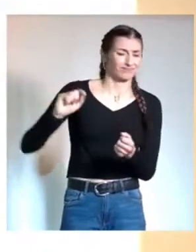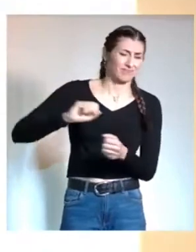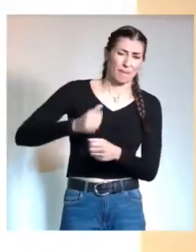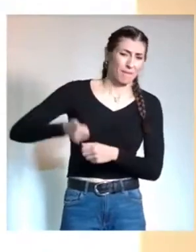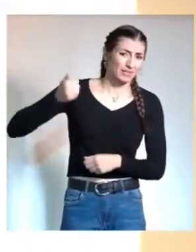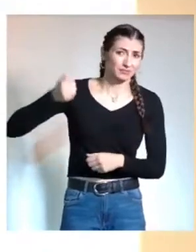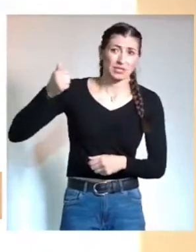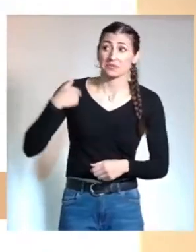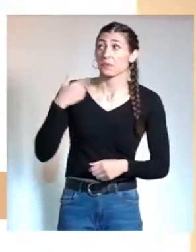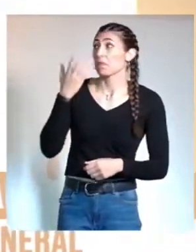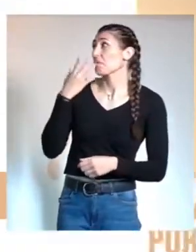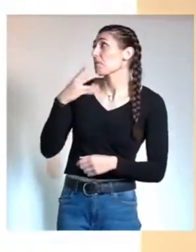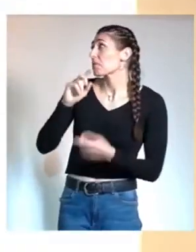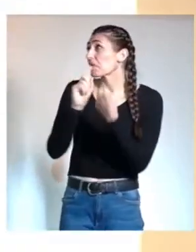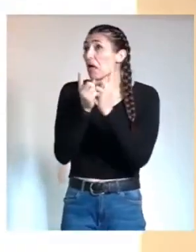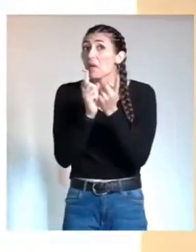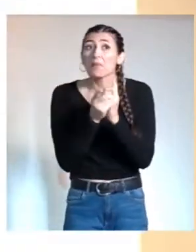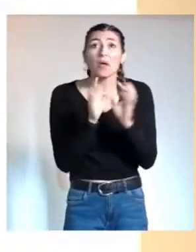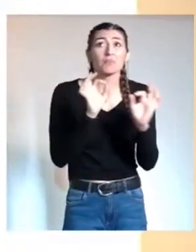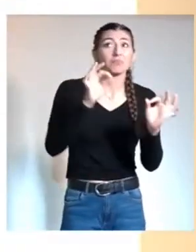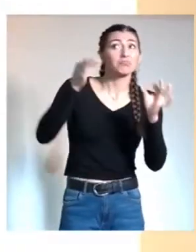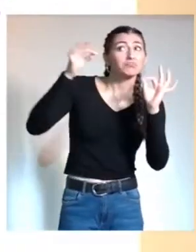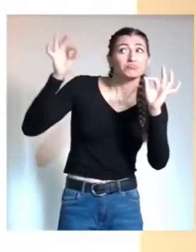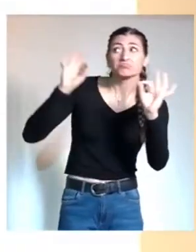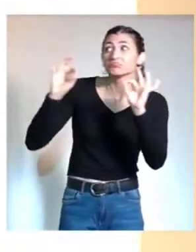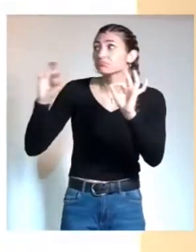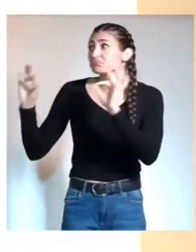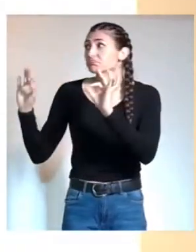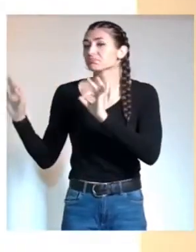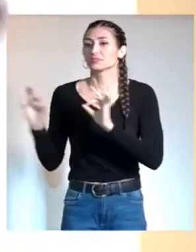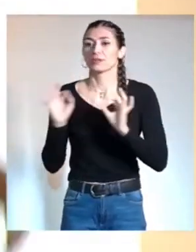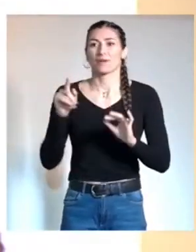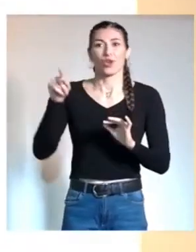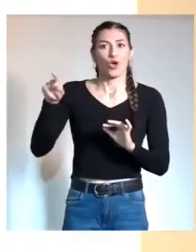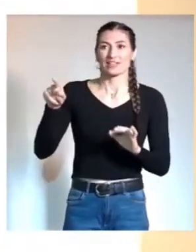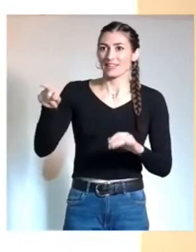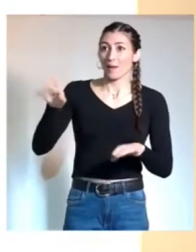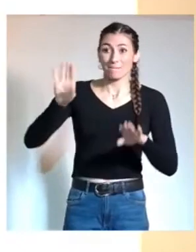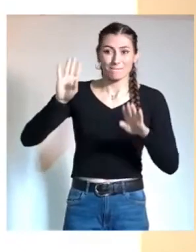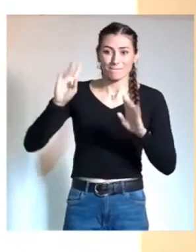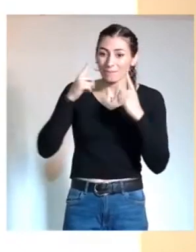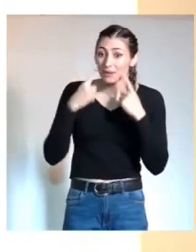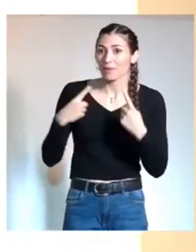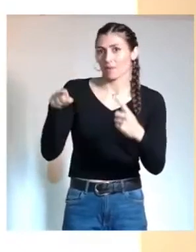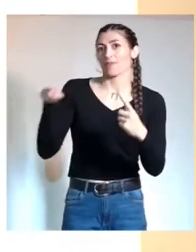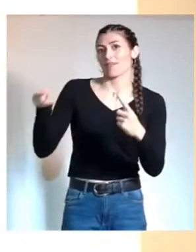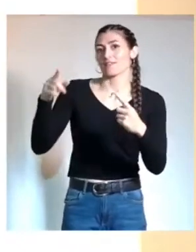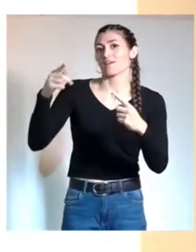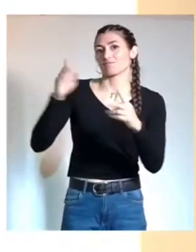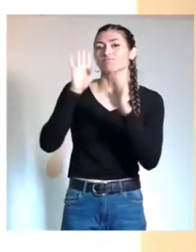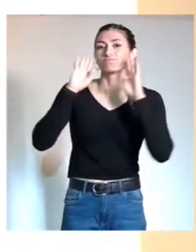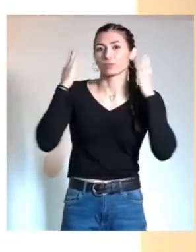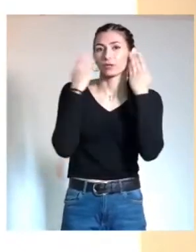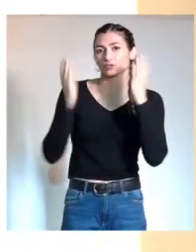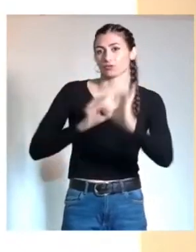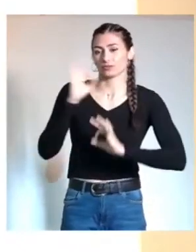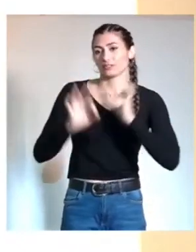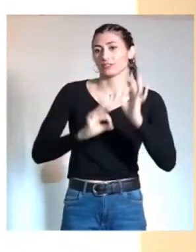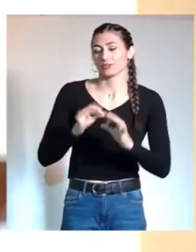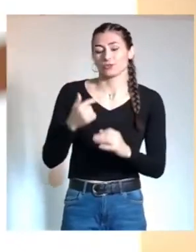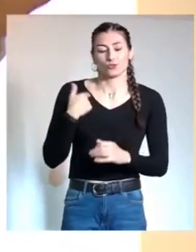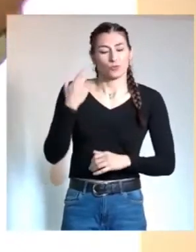las cosas y tal y hacer el mismo congreso que ella supo hacer por primera vez y me he acordado cada día